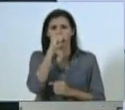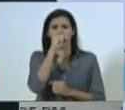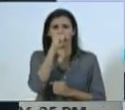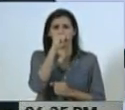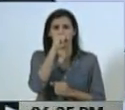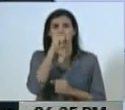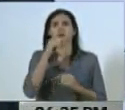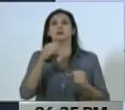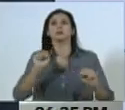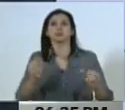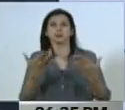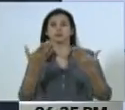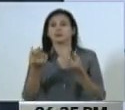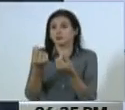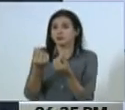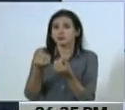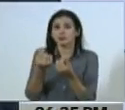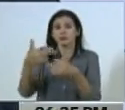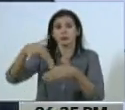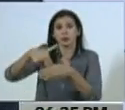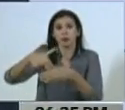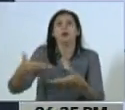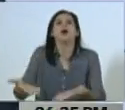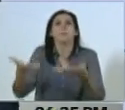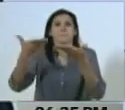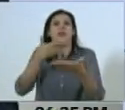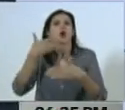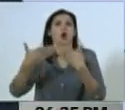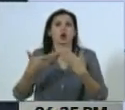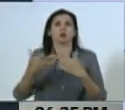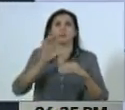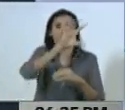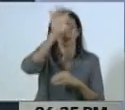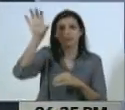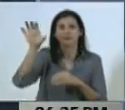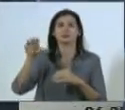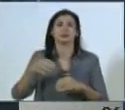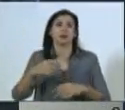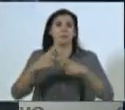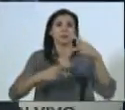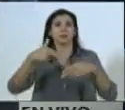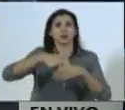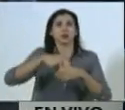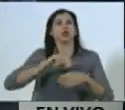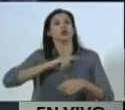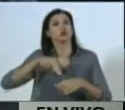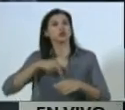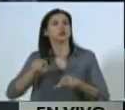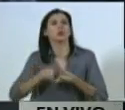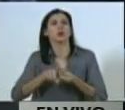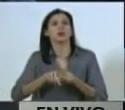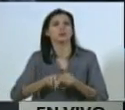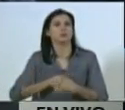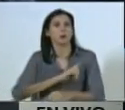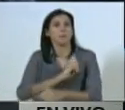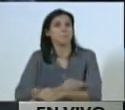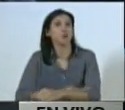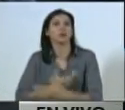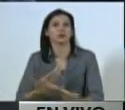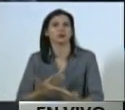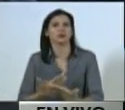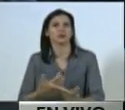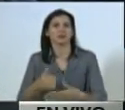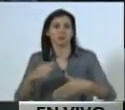los países petroleros, que como lo hablábamos, somos países motores en nuestras regiones.